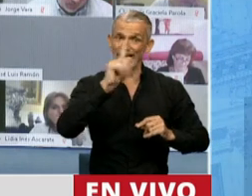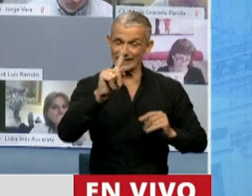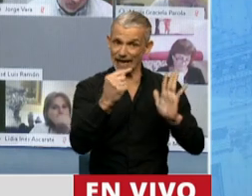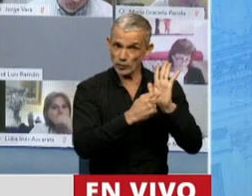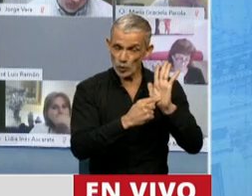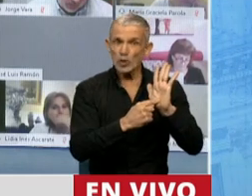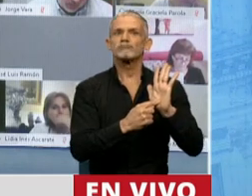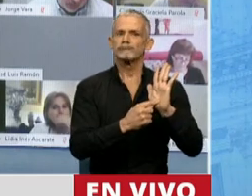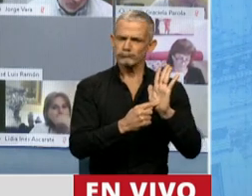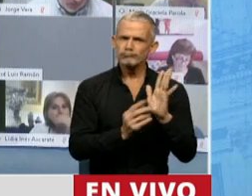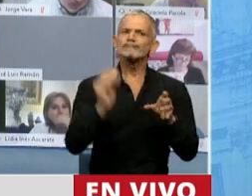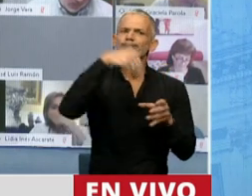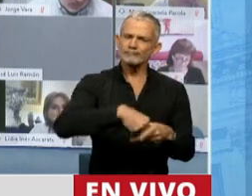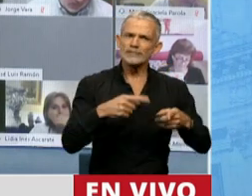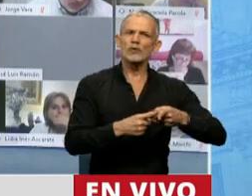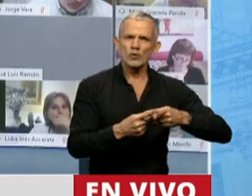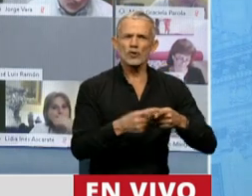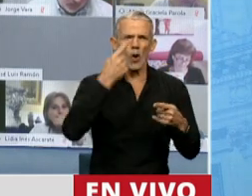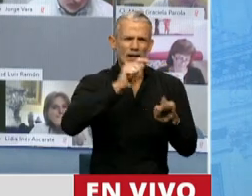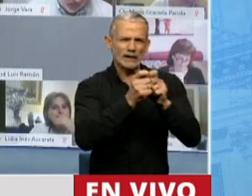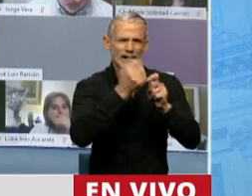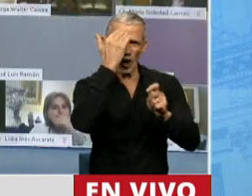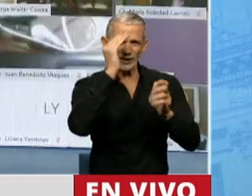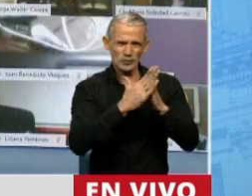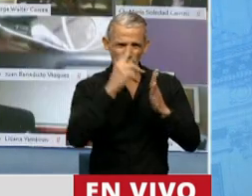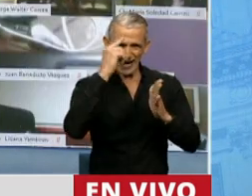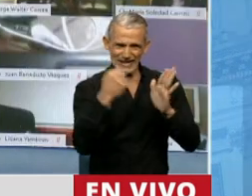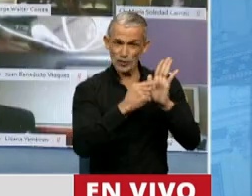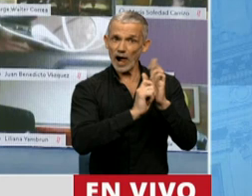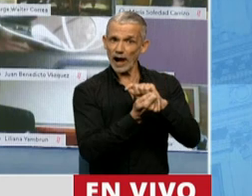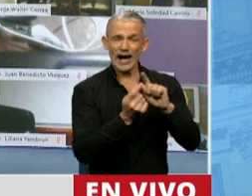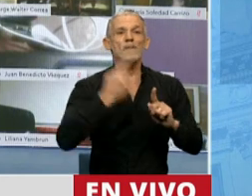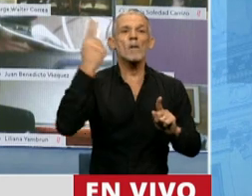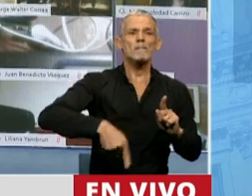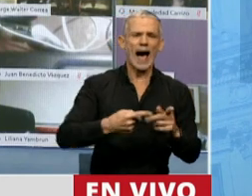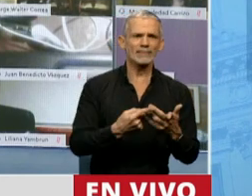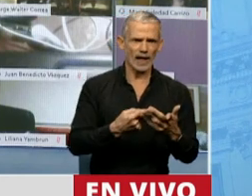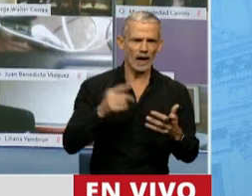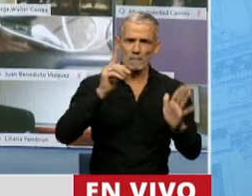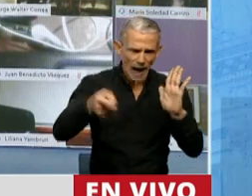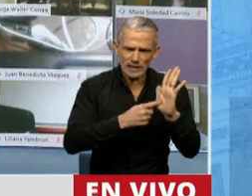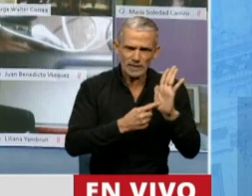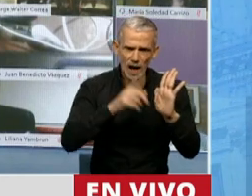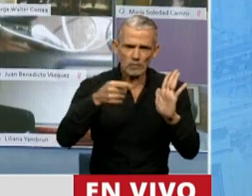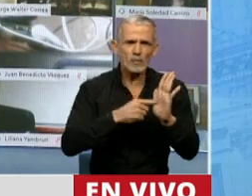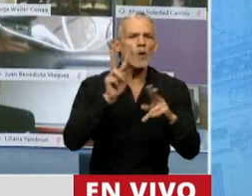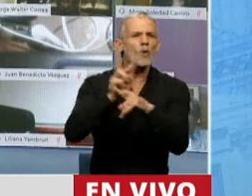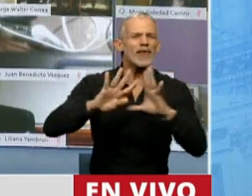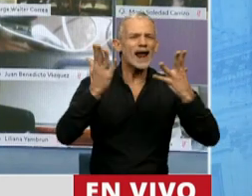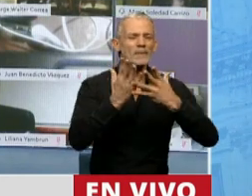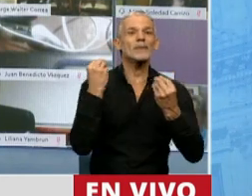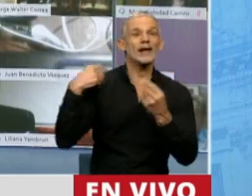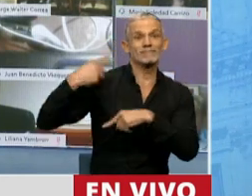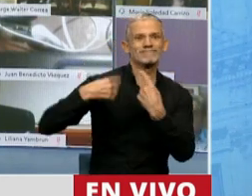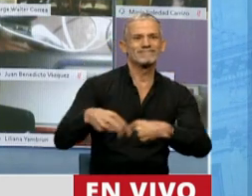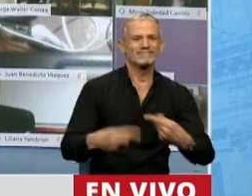que con tanta sabiduría se incluyó en nuestra última reforma constitucional que nos ordena nos mandata cuidar el ambiente para las